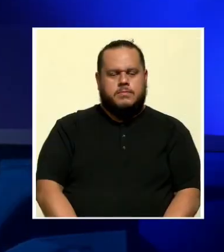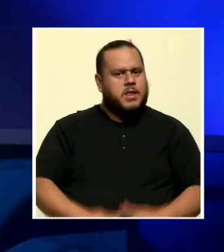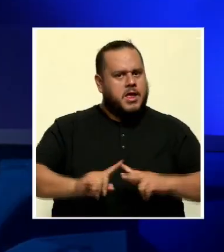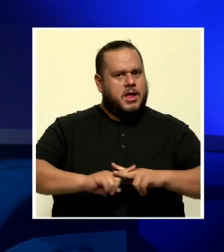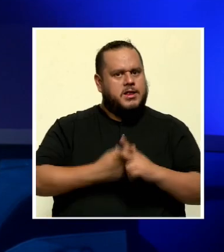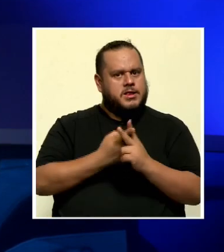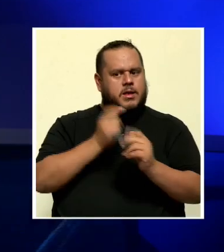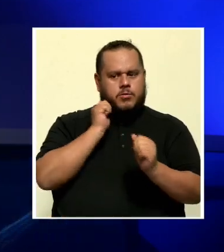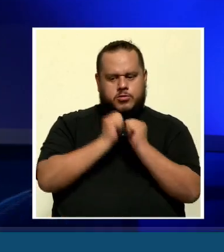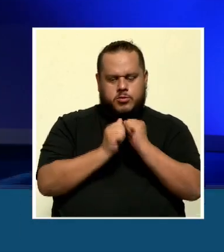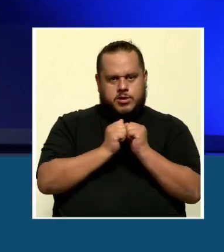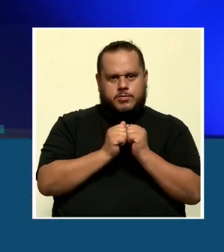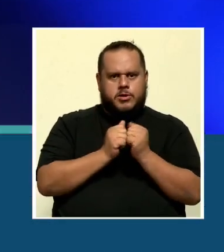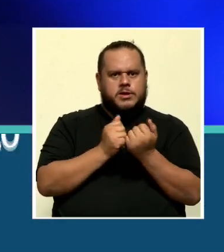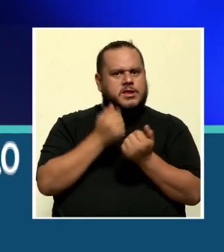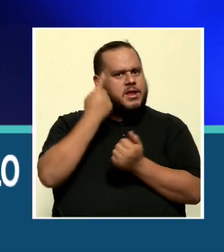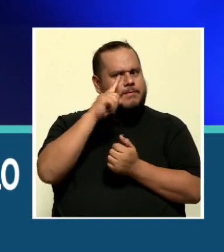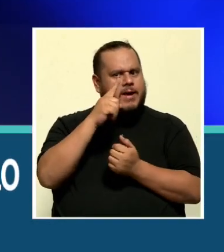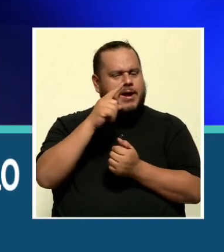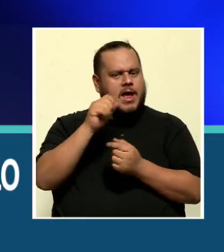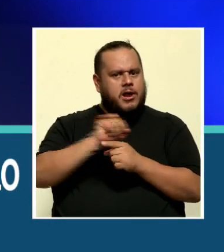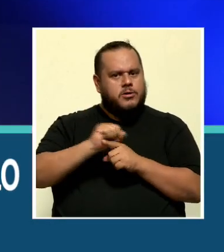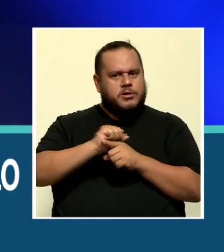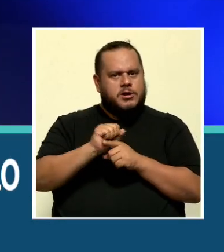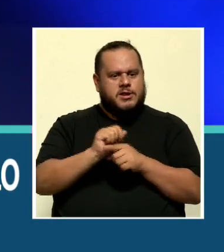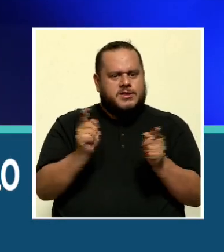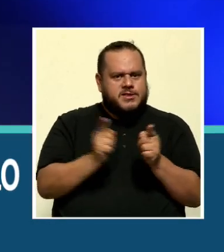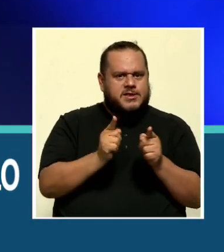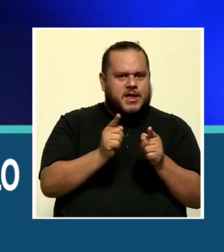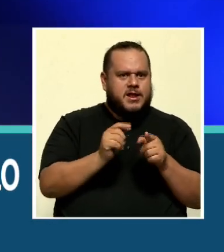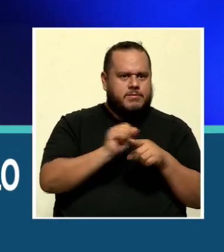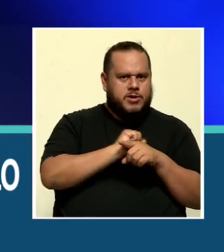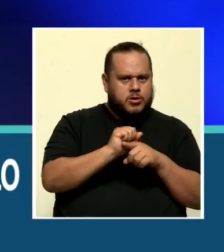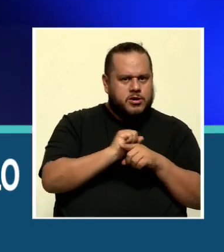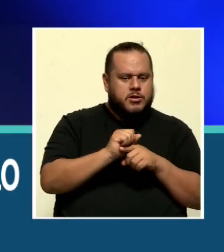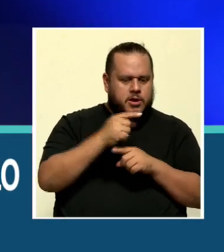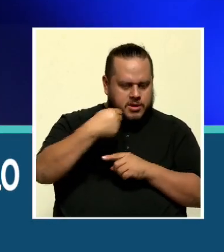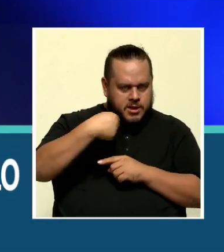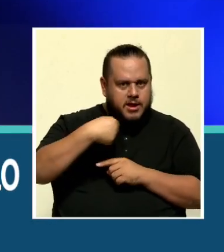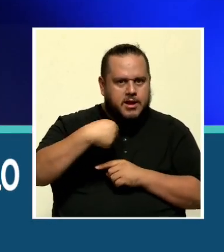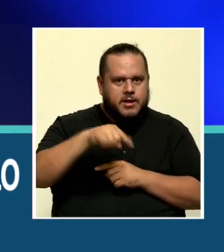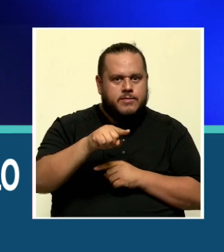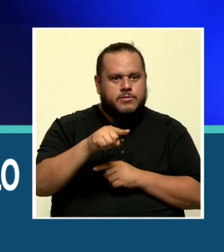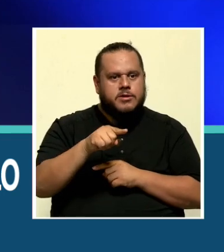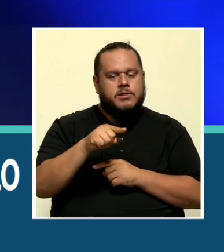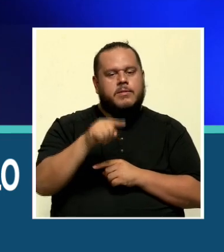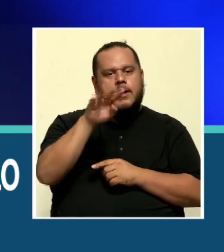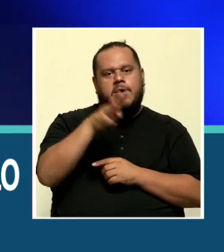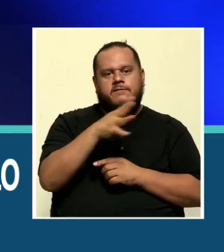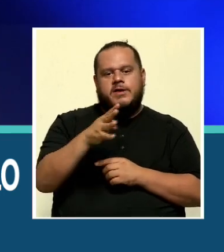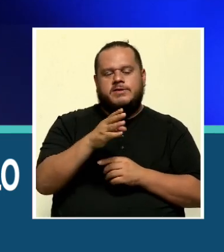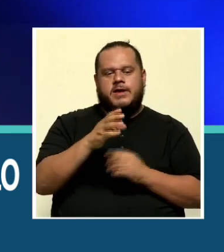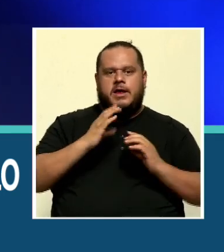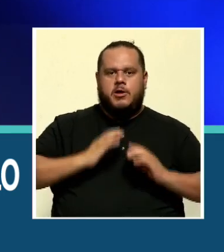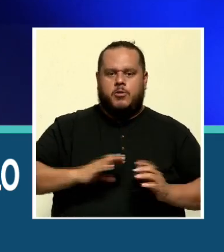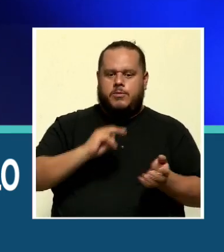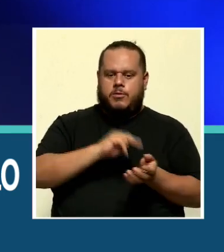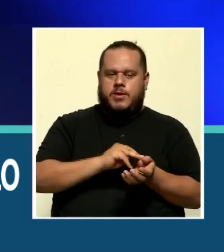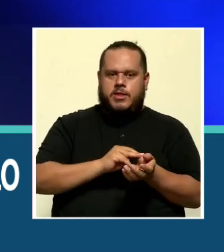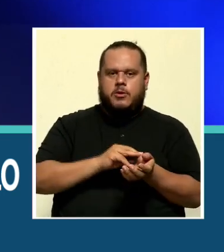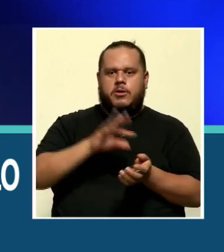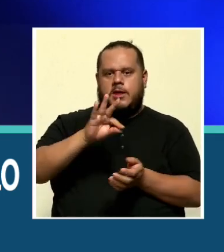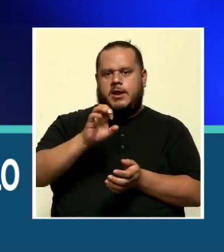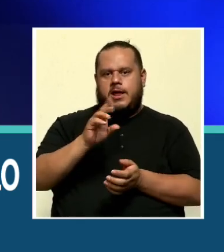Iniciamos con los deportes y es que para los entrenamientos del microciclo previo a la próxima fecha FIFA, el cuerpo médico de la Federación Costarricense